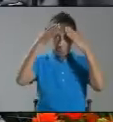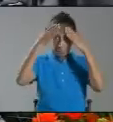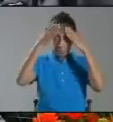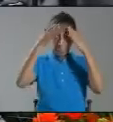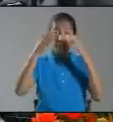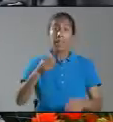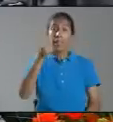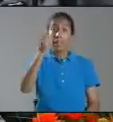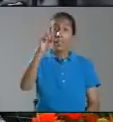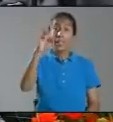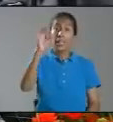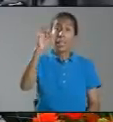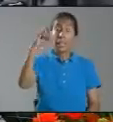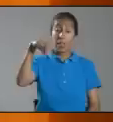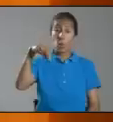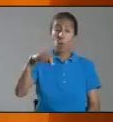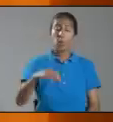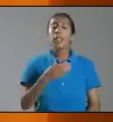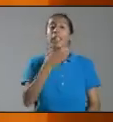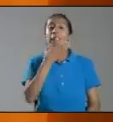barba, vestiduras y borde.